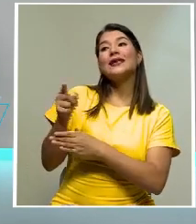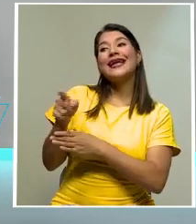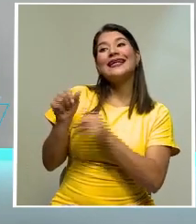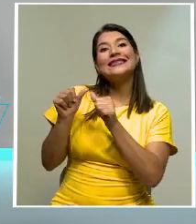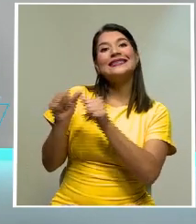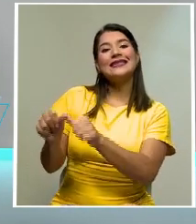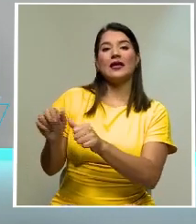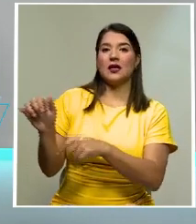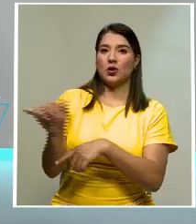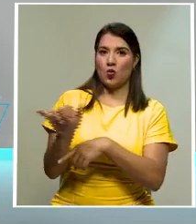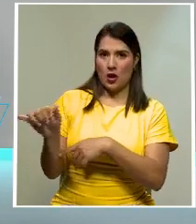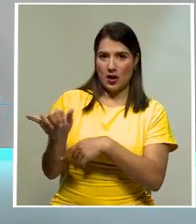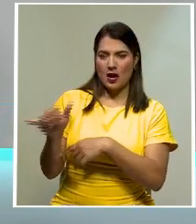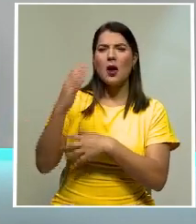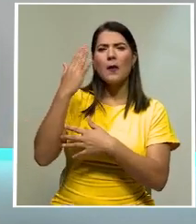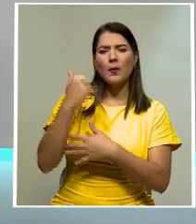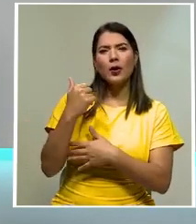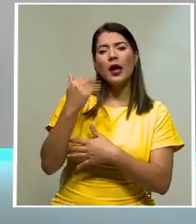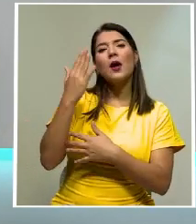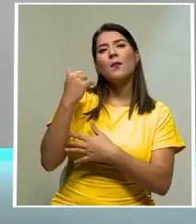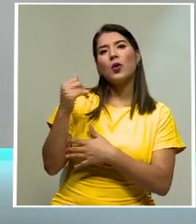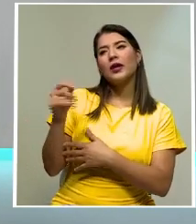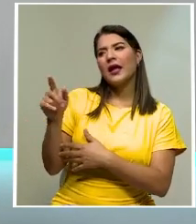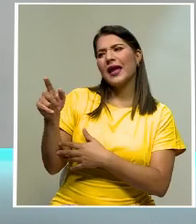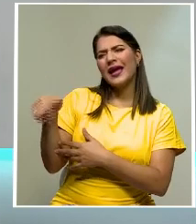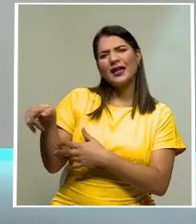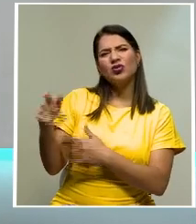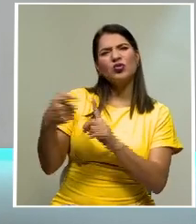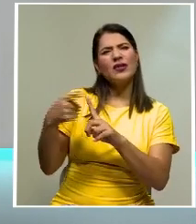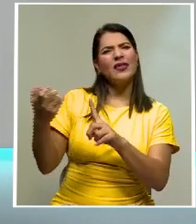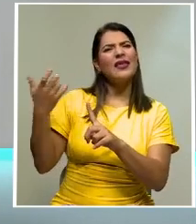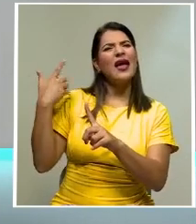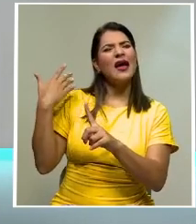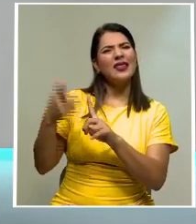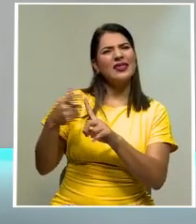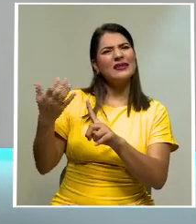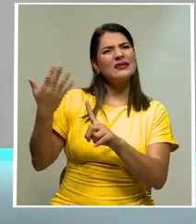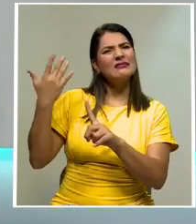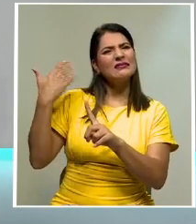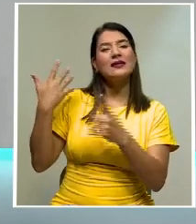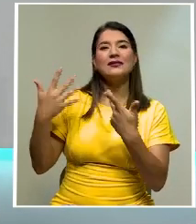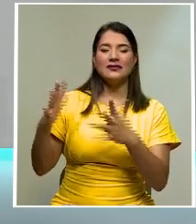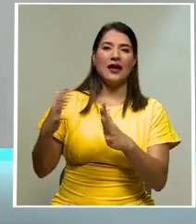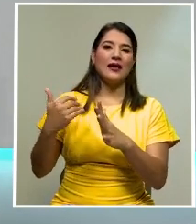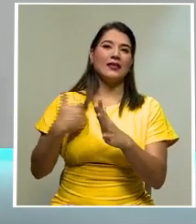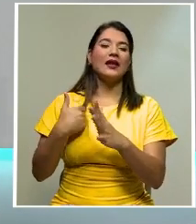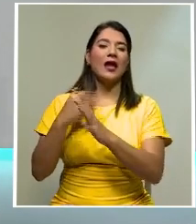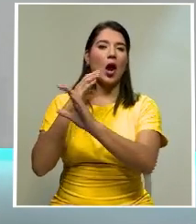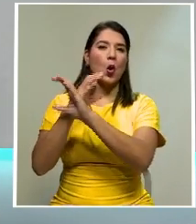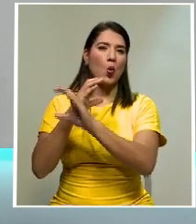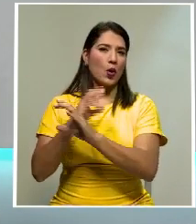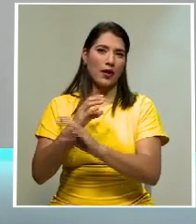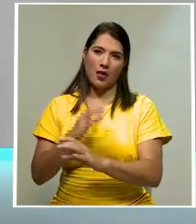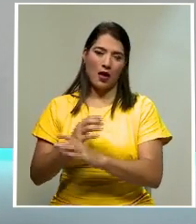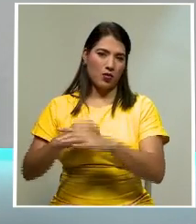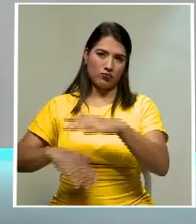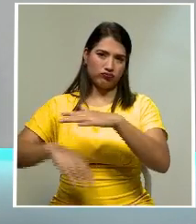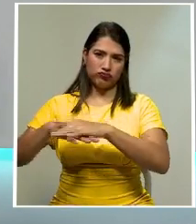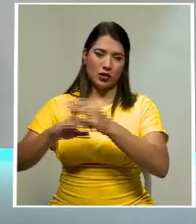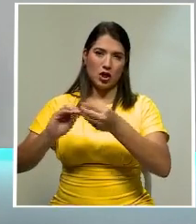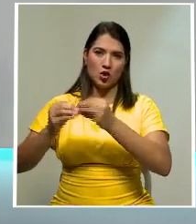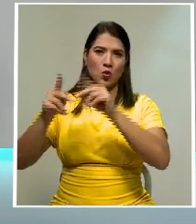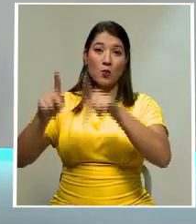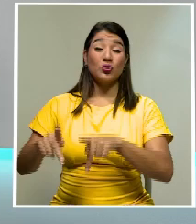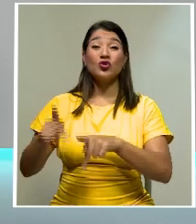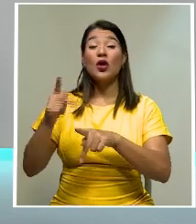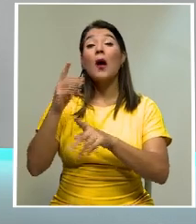Esto por las medidas que ya previamente, hace muchos meses, se venían aplicando por la actividad volcánica de este parque nacional.